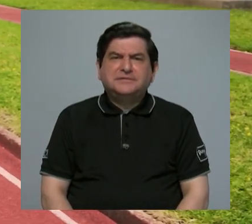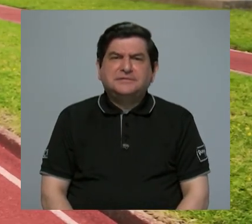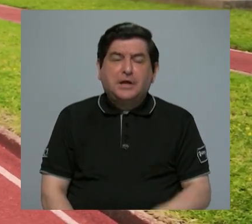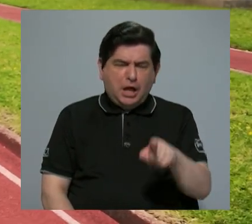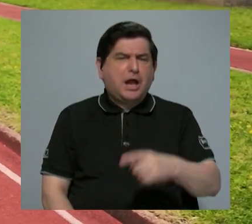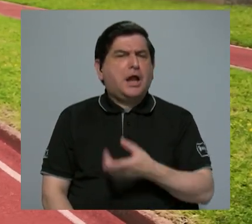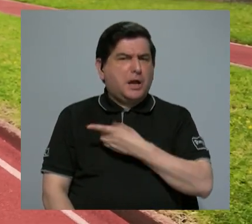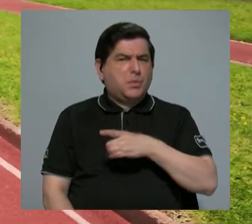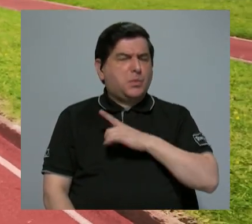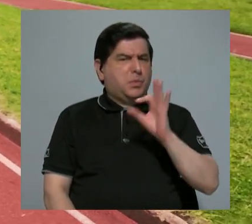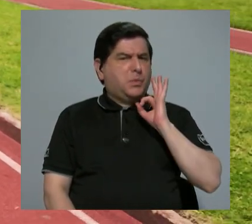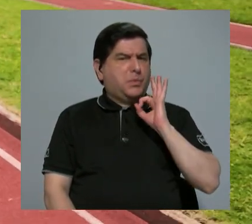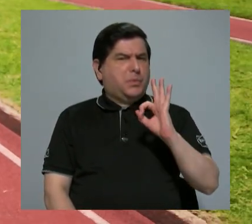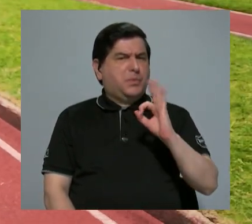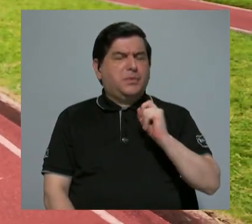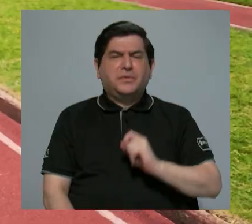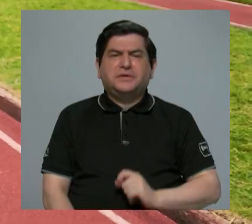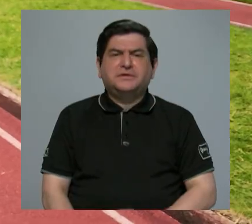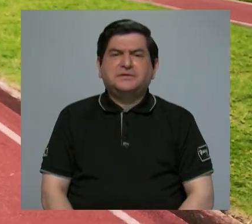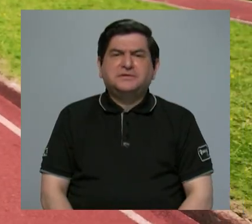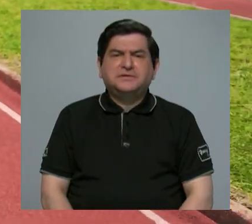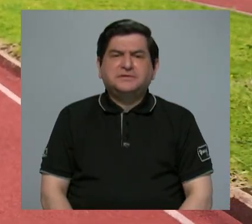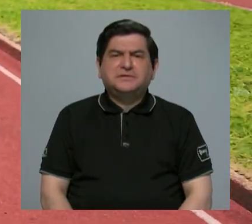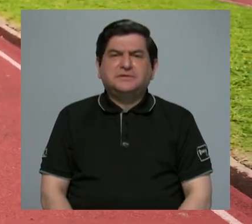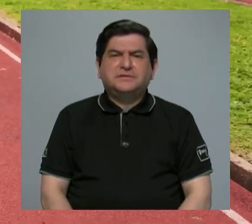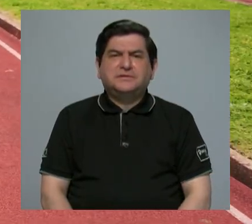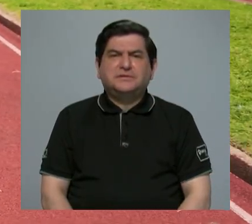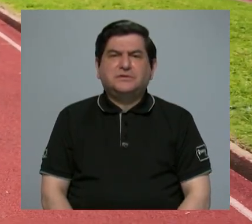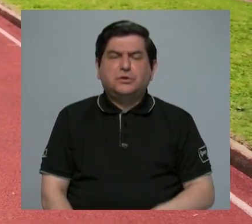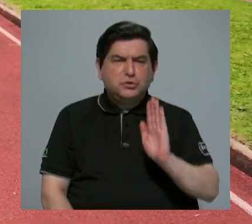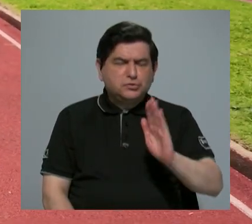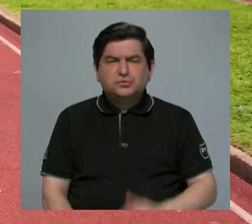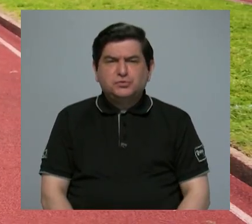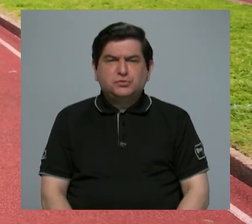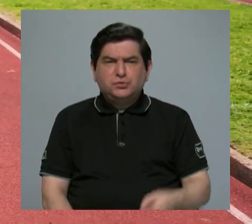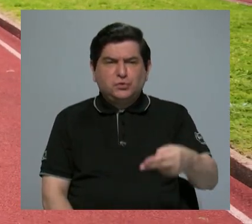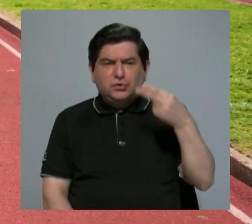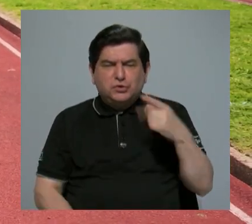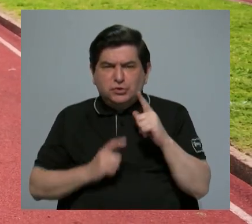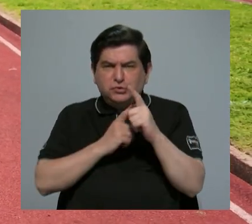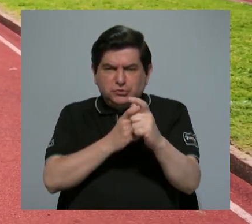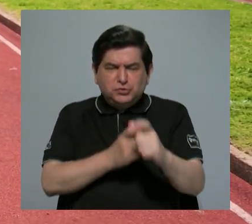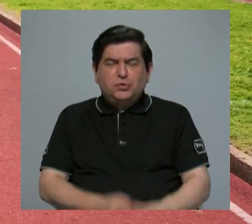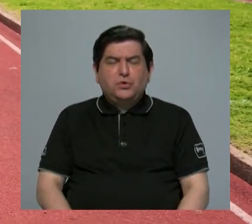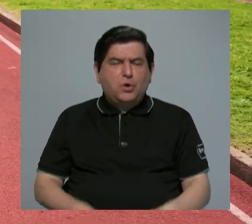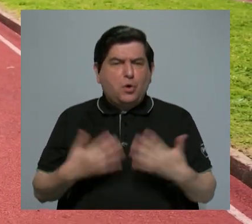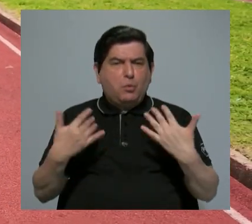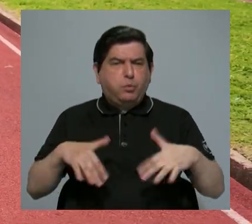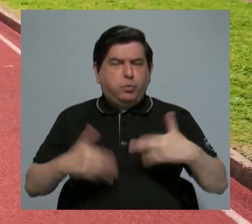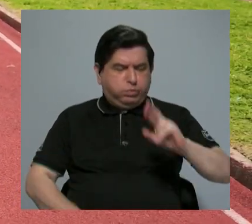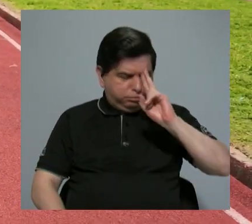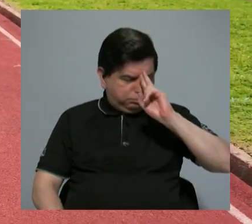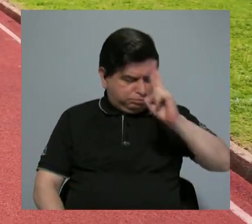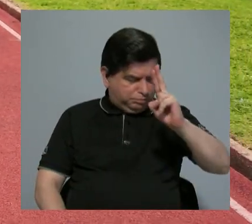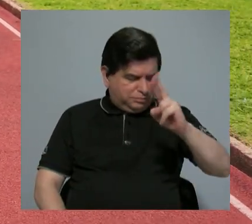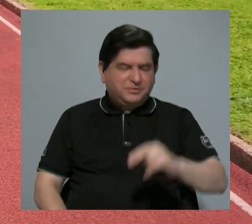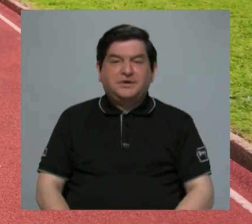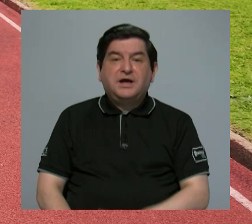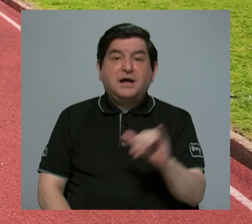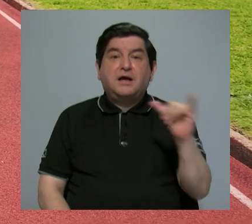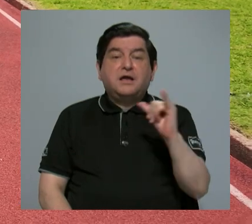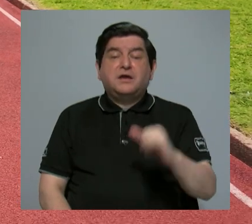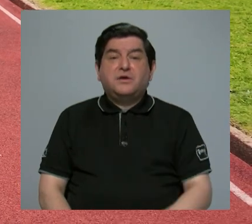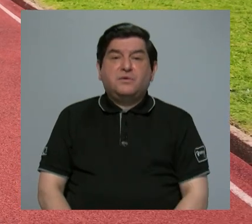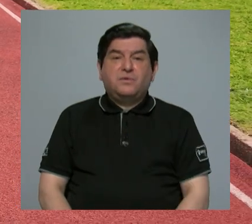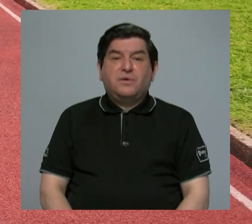Es muy disciplinado, ha tenido un recorrido en atletismo súper admirable, y